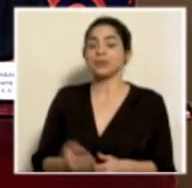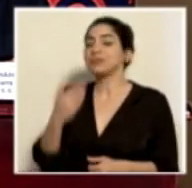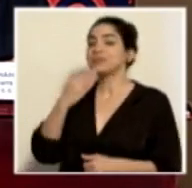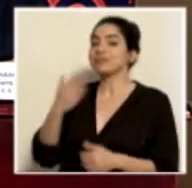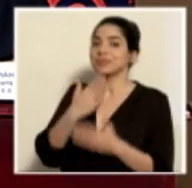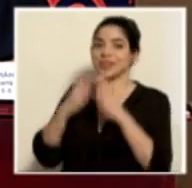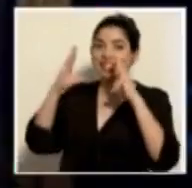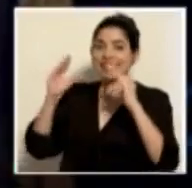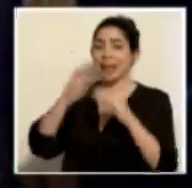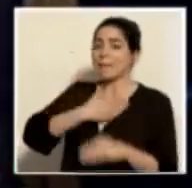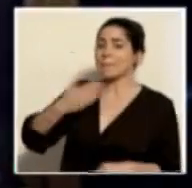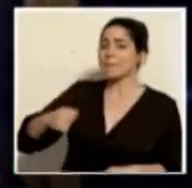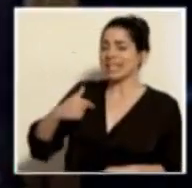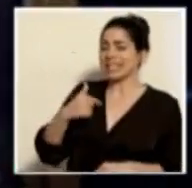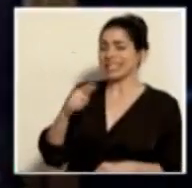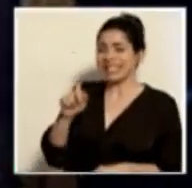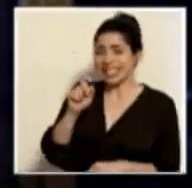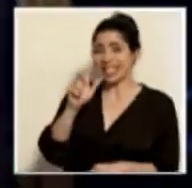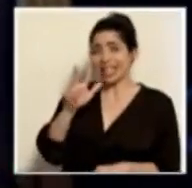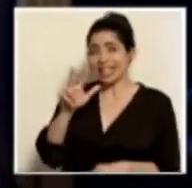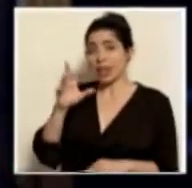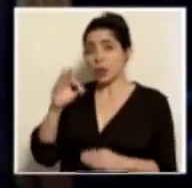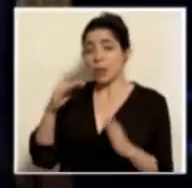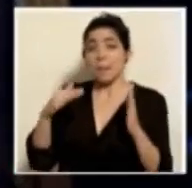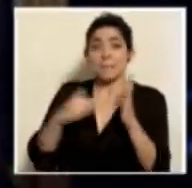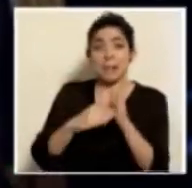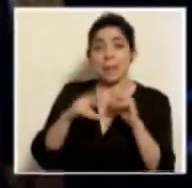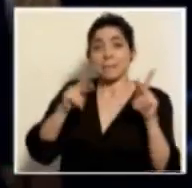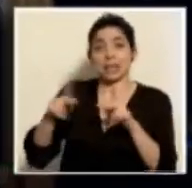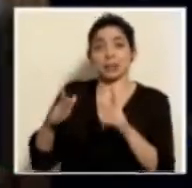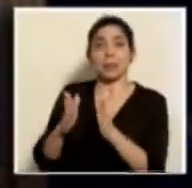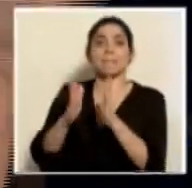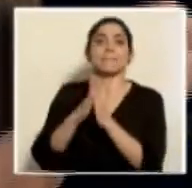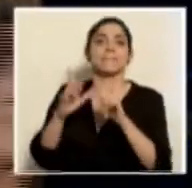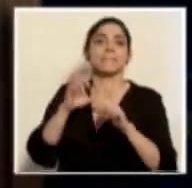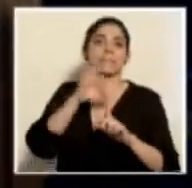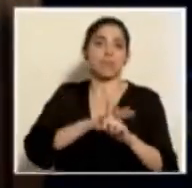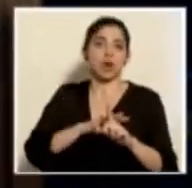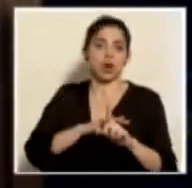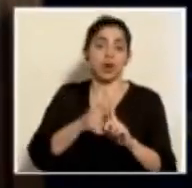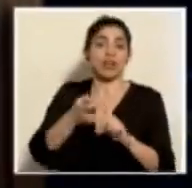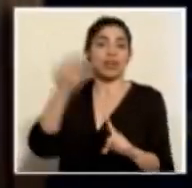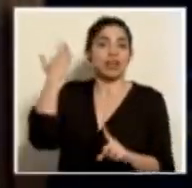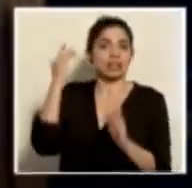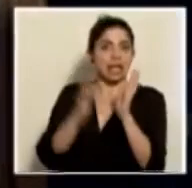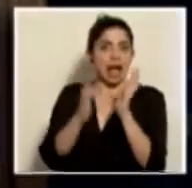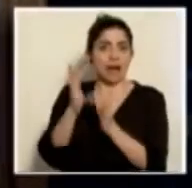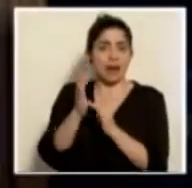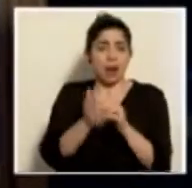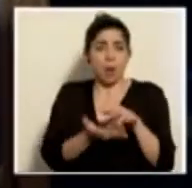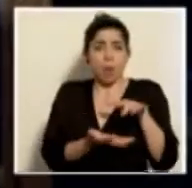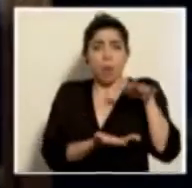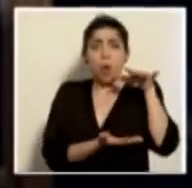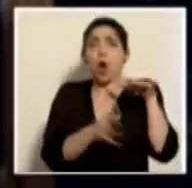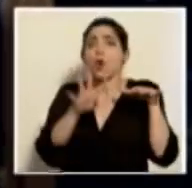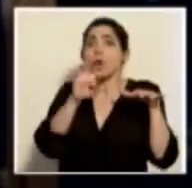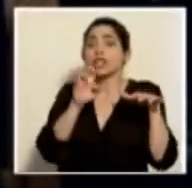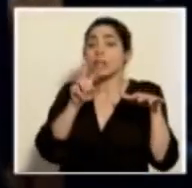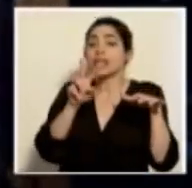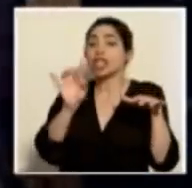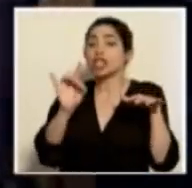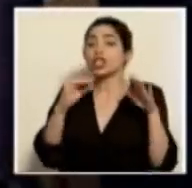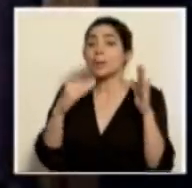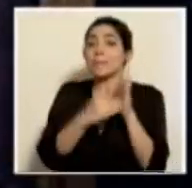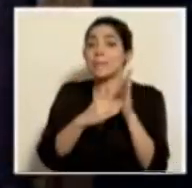Gracias, buenas tardes. Presidente, 139,000 personas solicitaron el bono Proteger desde abril. Hay un acumulado de